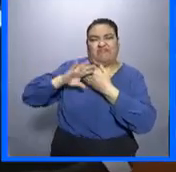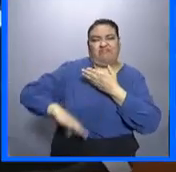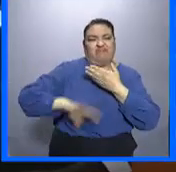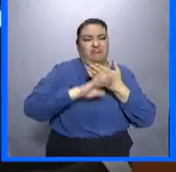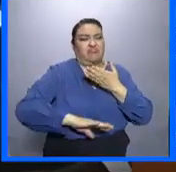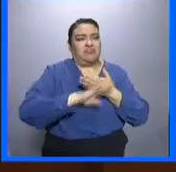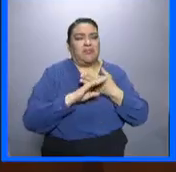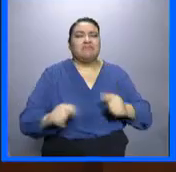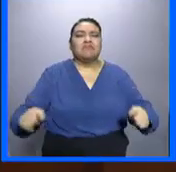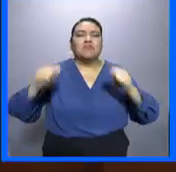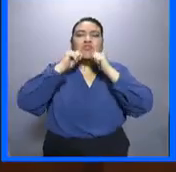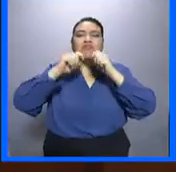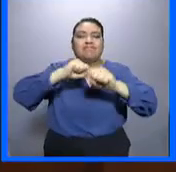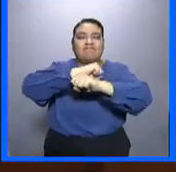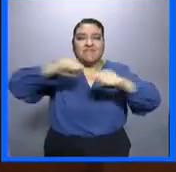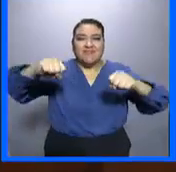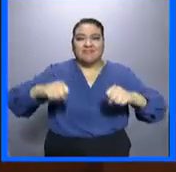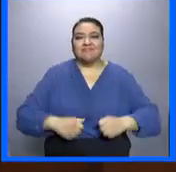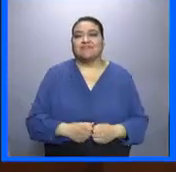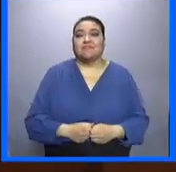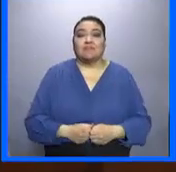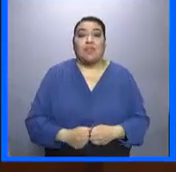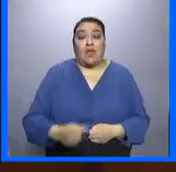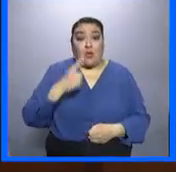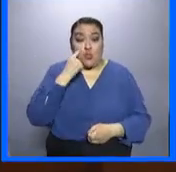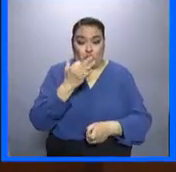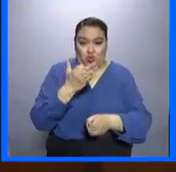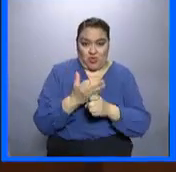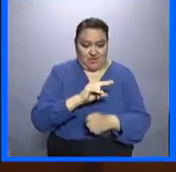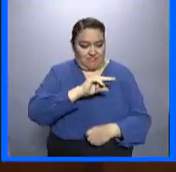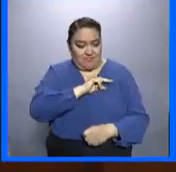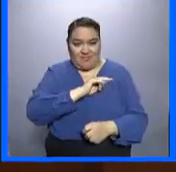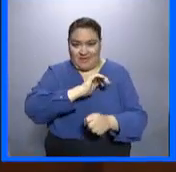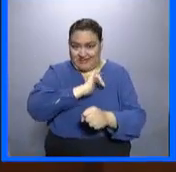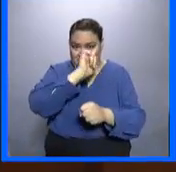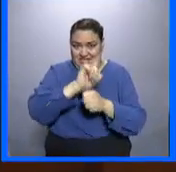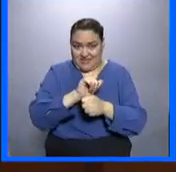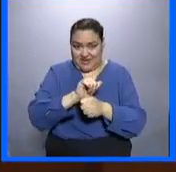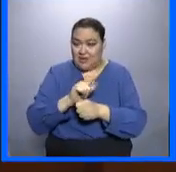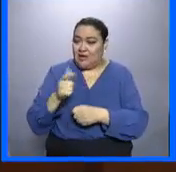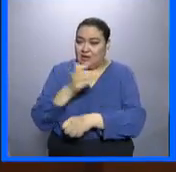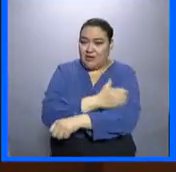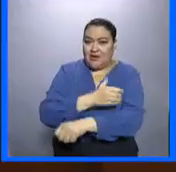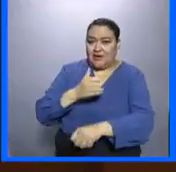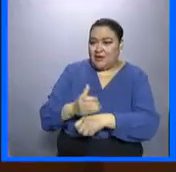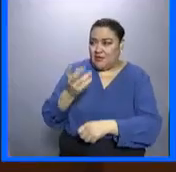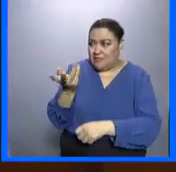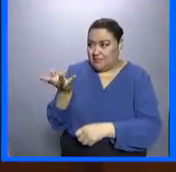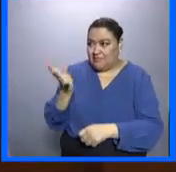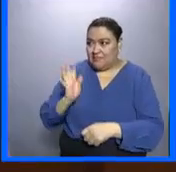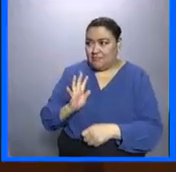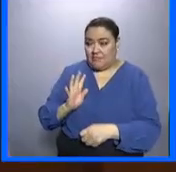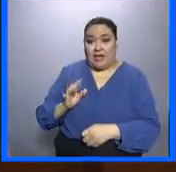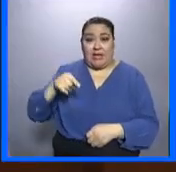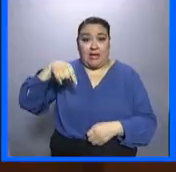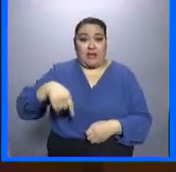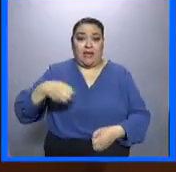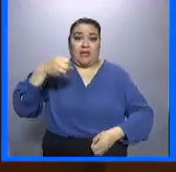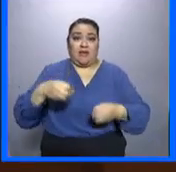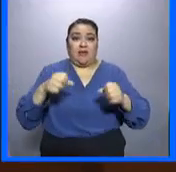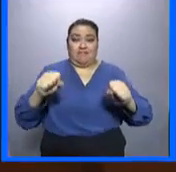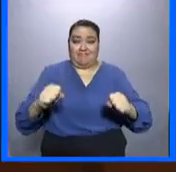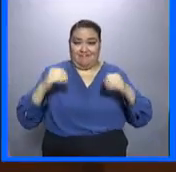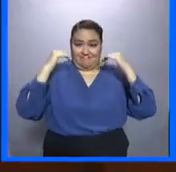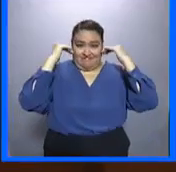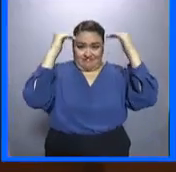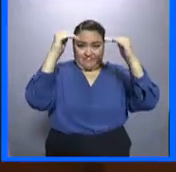que recibieron. En esta sesión solemne y a nombre de mis compañeras y compañeros del Pleno de la Sala